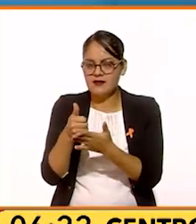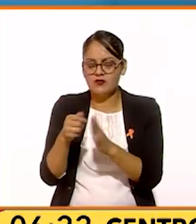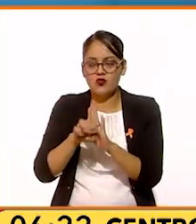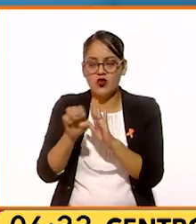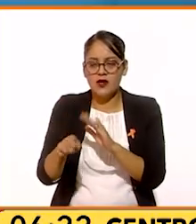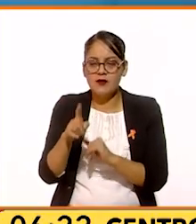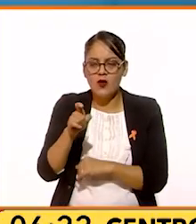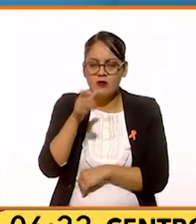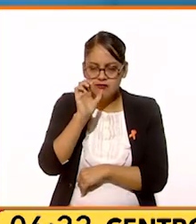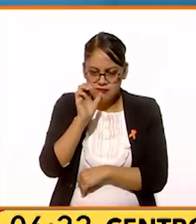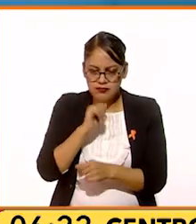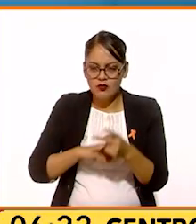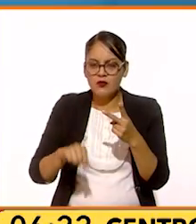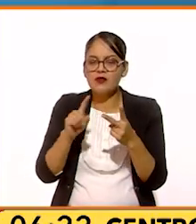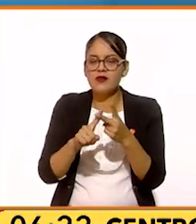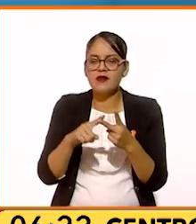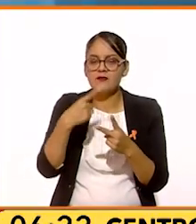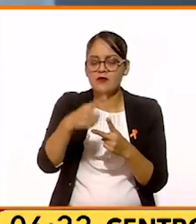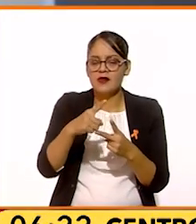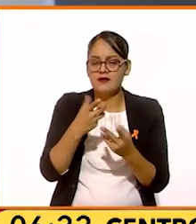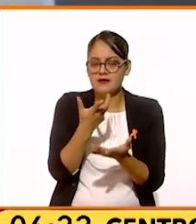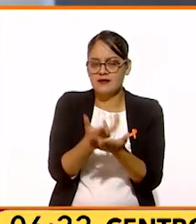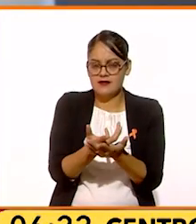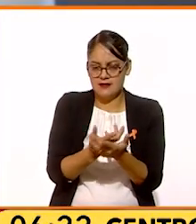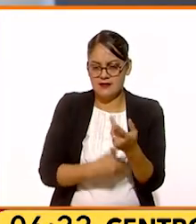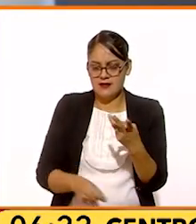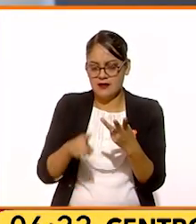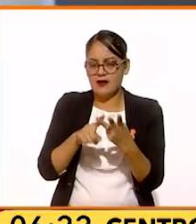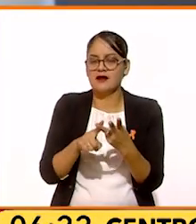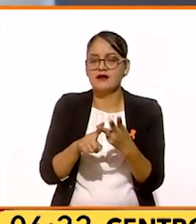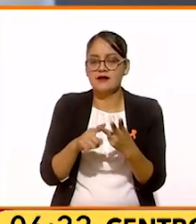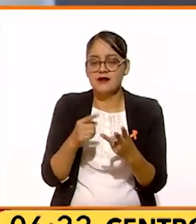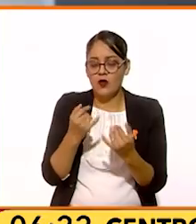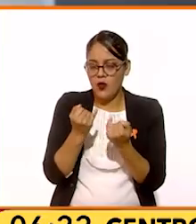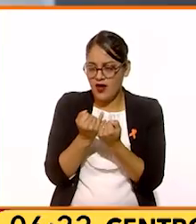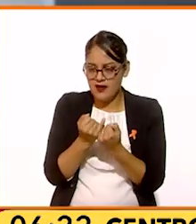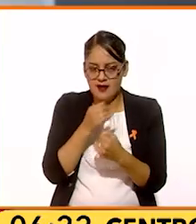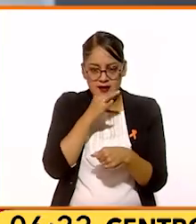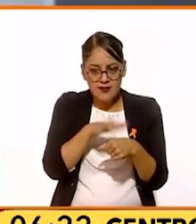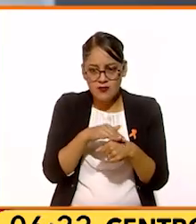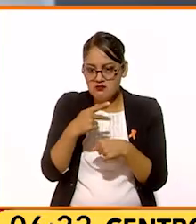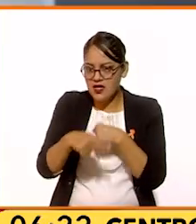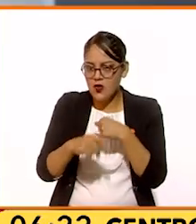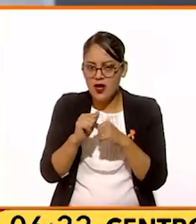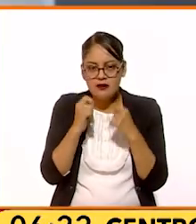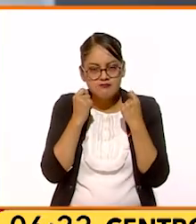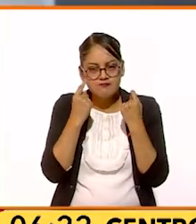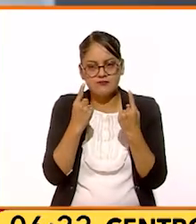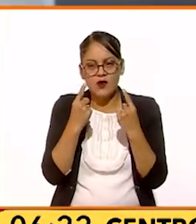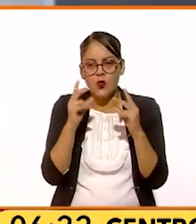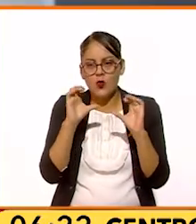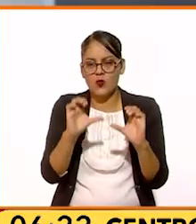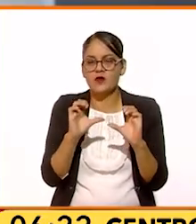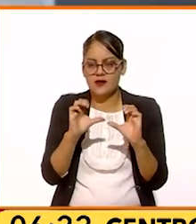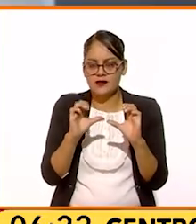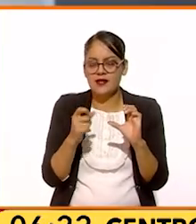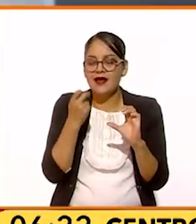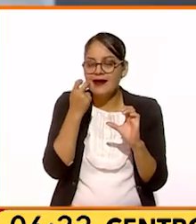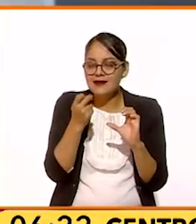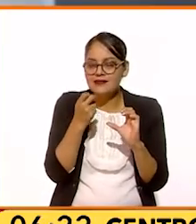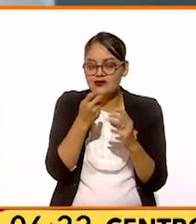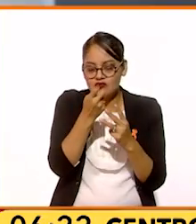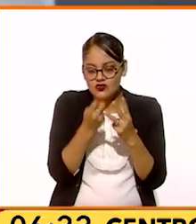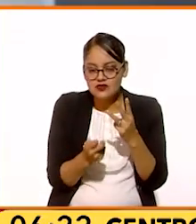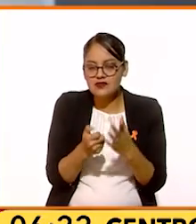la hidratación, la recomendación del reposo y la identificación de datos de alarma, podemos nosotros mitigar